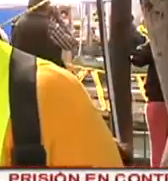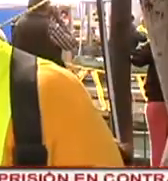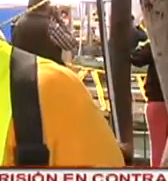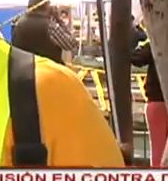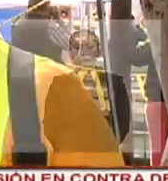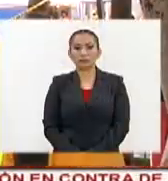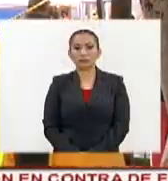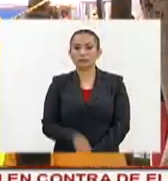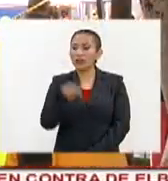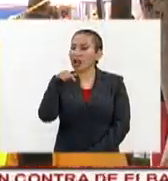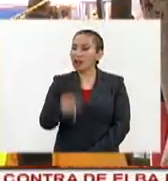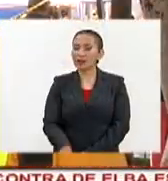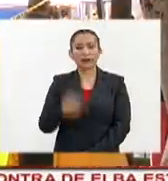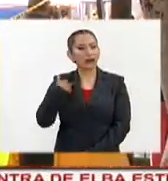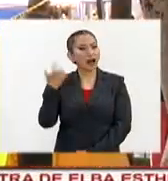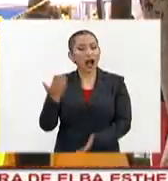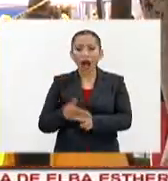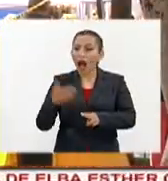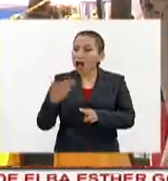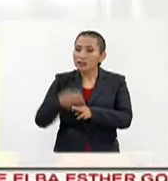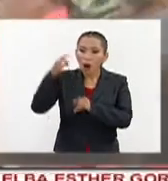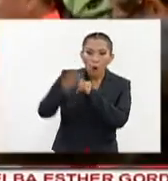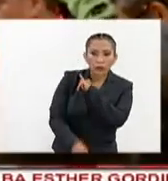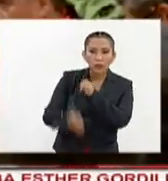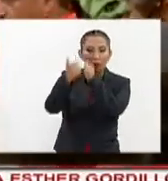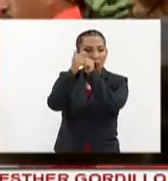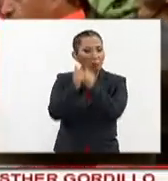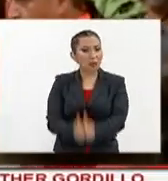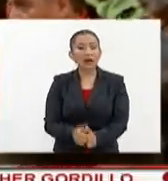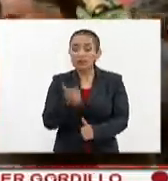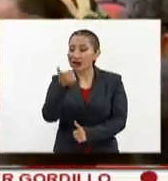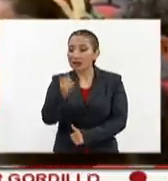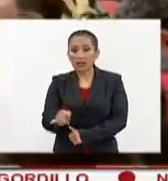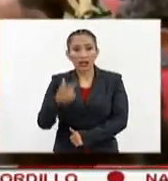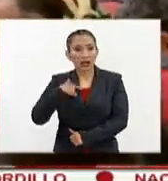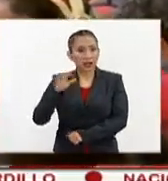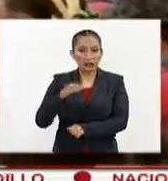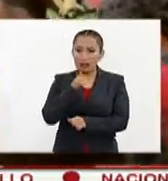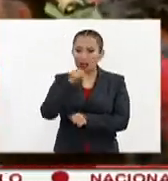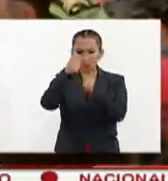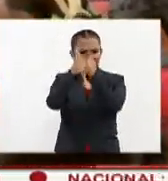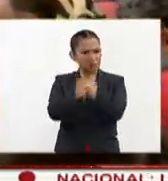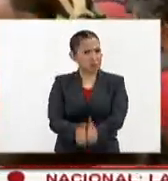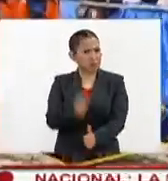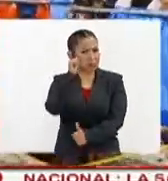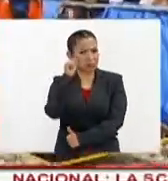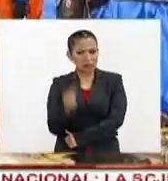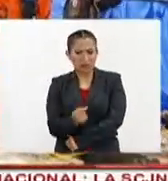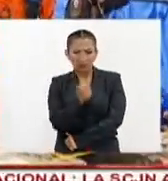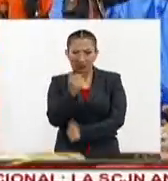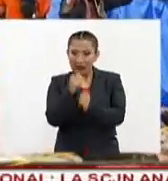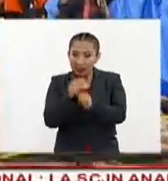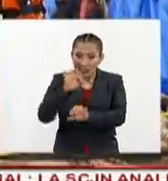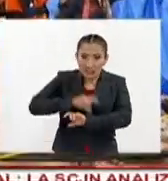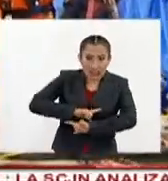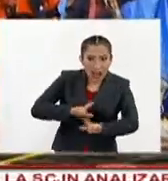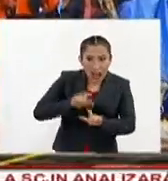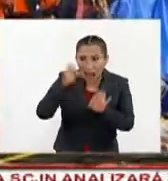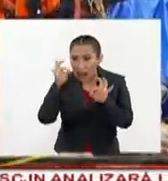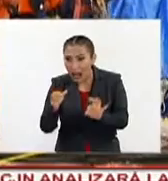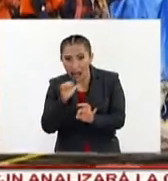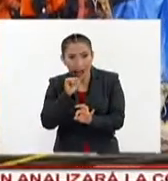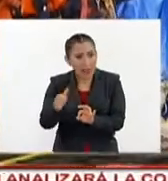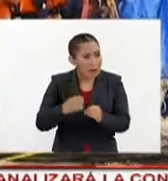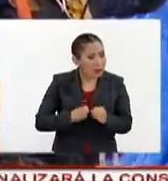Aquí vamos a estar a medida de lo posible hasta que salga el último. Y así fue. Nadie se movió de las zonas colapsadas hasta estar seguros de que no